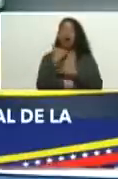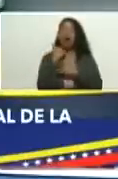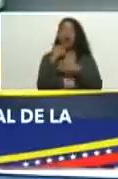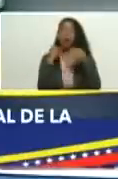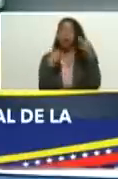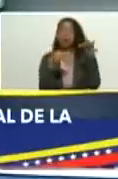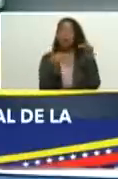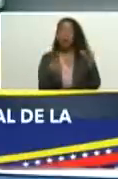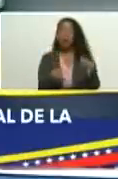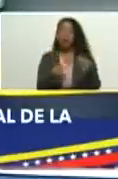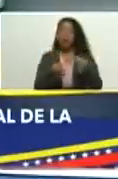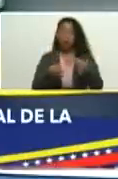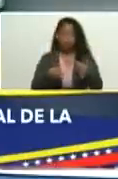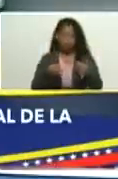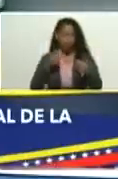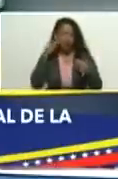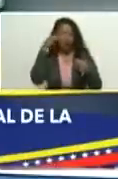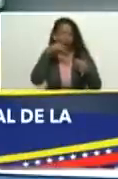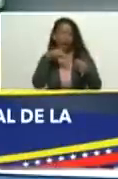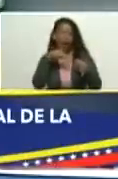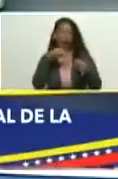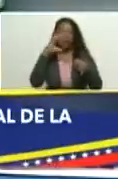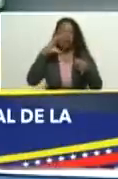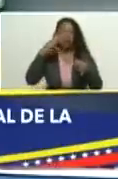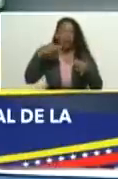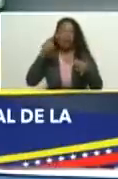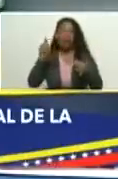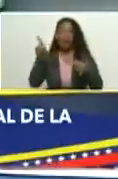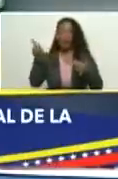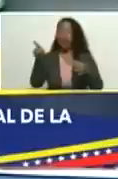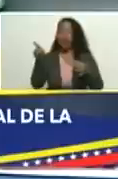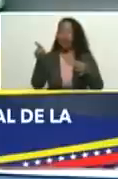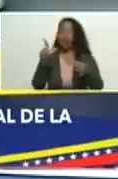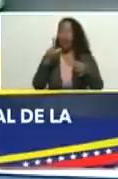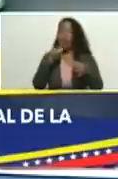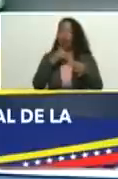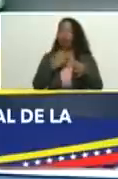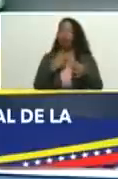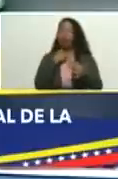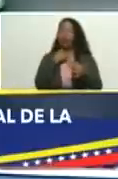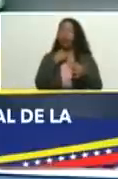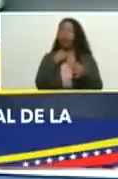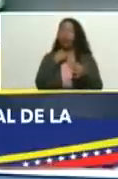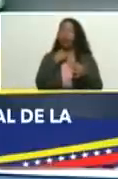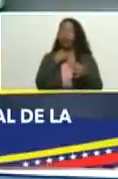llega. El CPT en tal sitio está pelando.